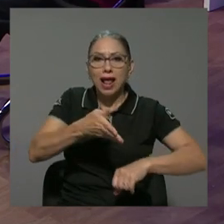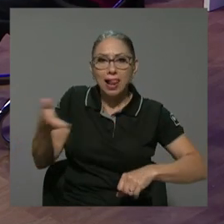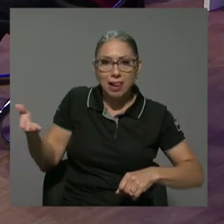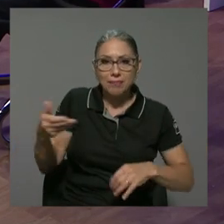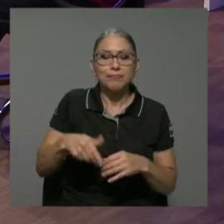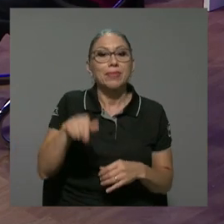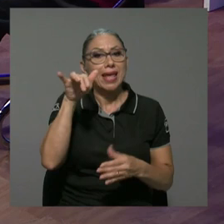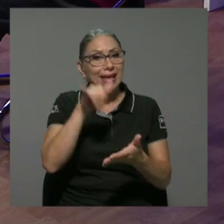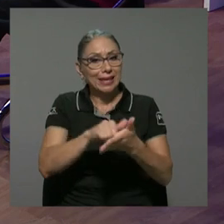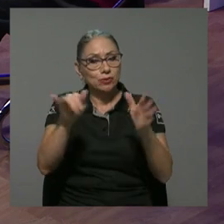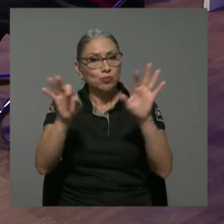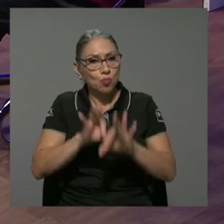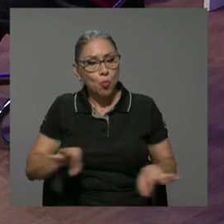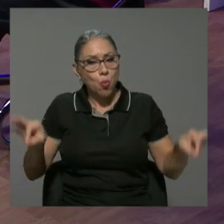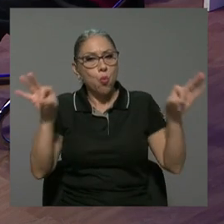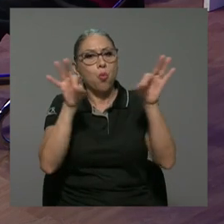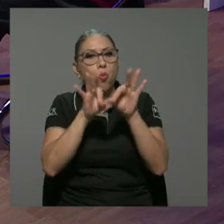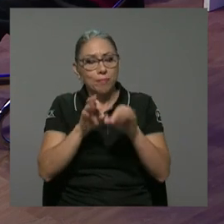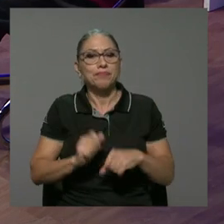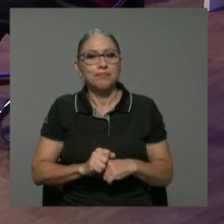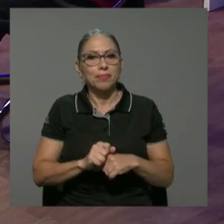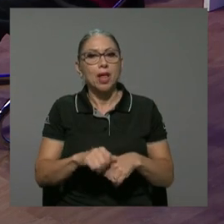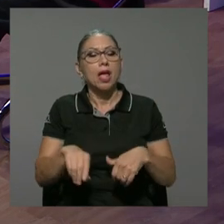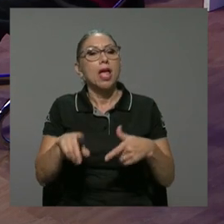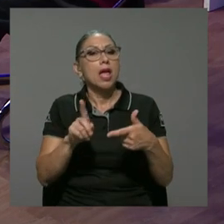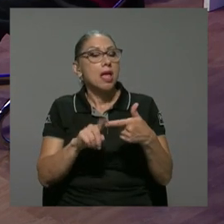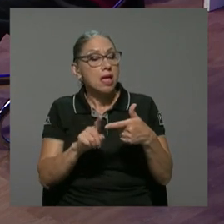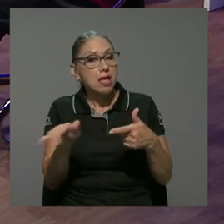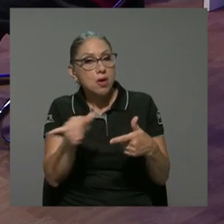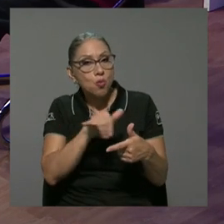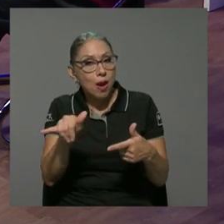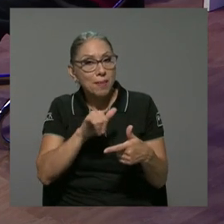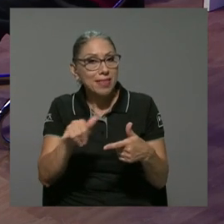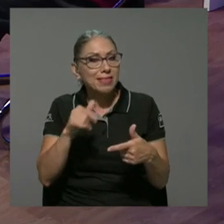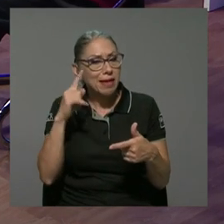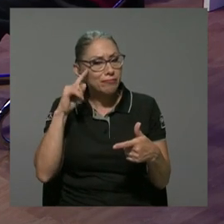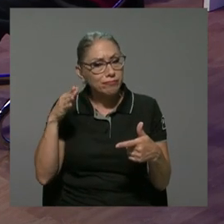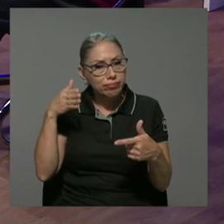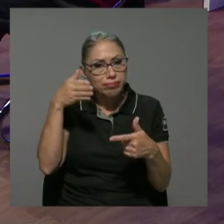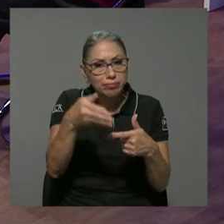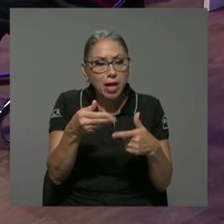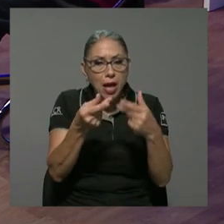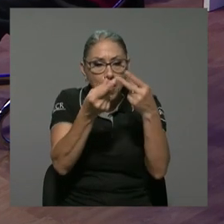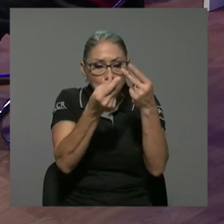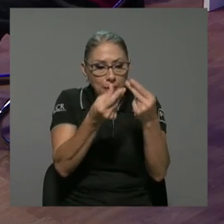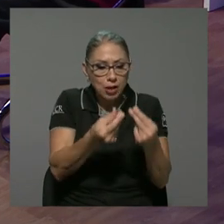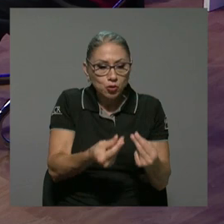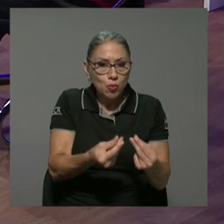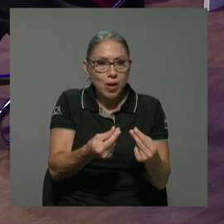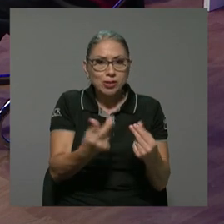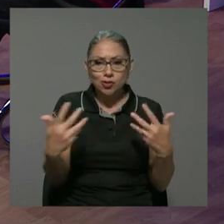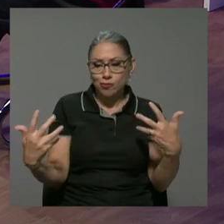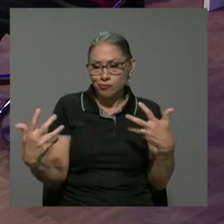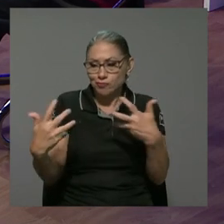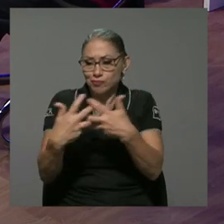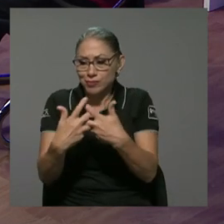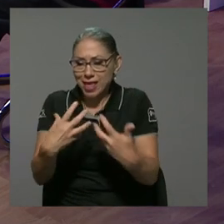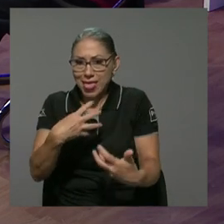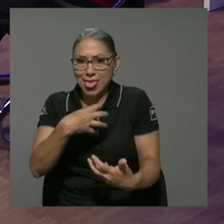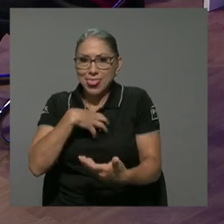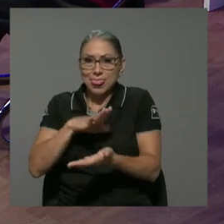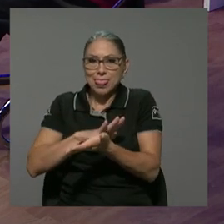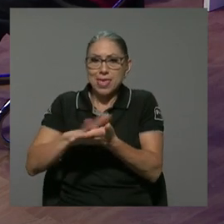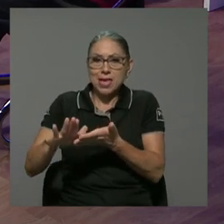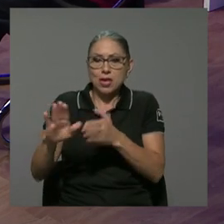es muy importante. Igualmente insistiría en un presupuesto que sea digno para la educación. Ahí empieza